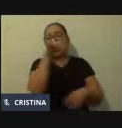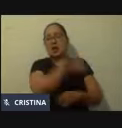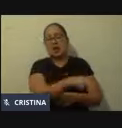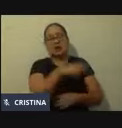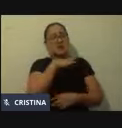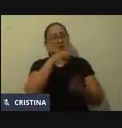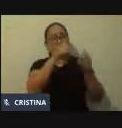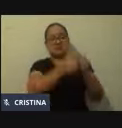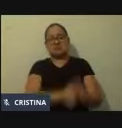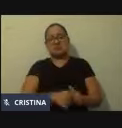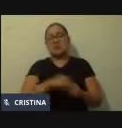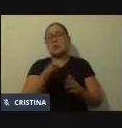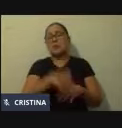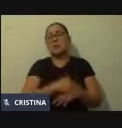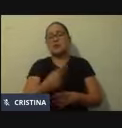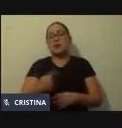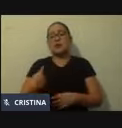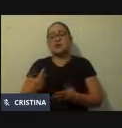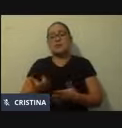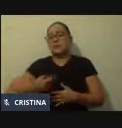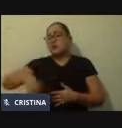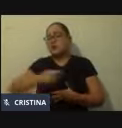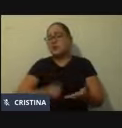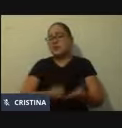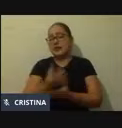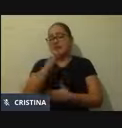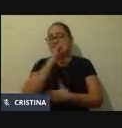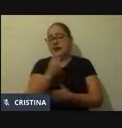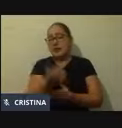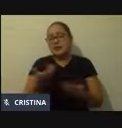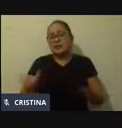está, porque pues al final como no salimos, todo es